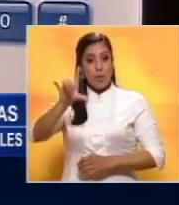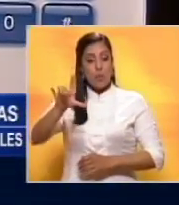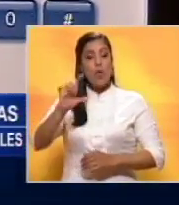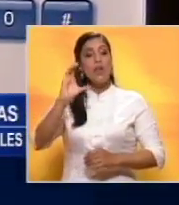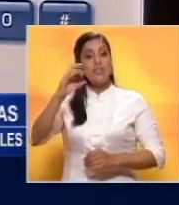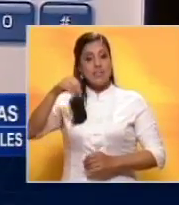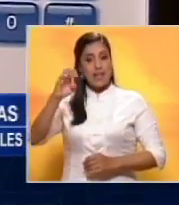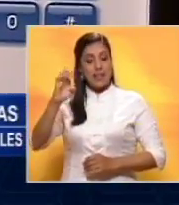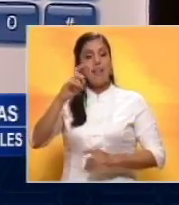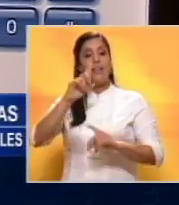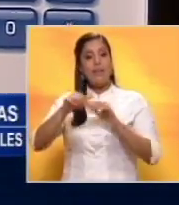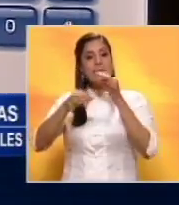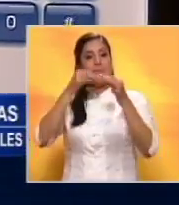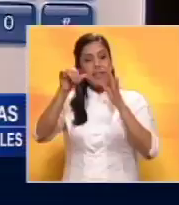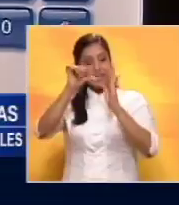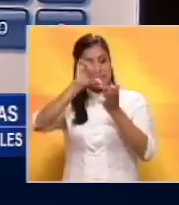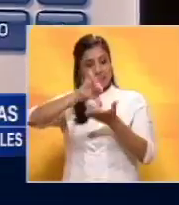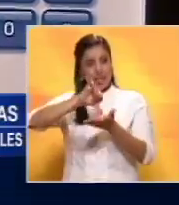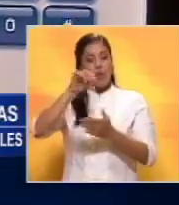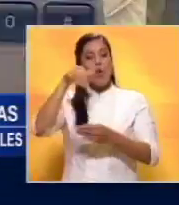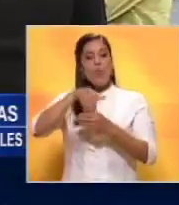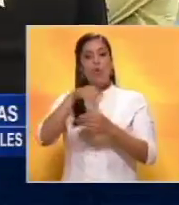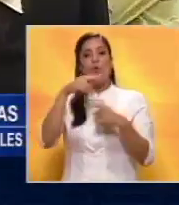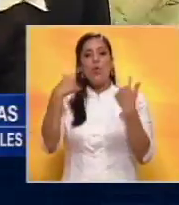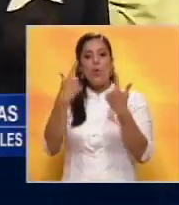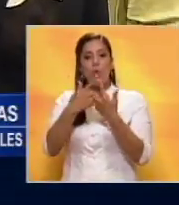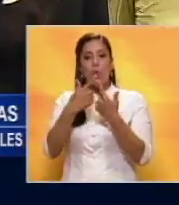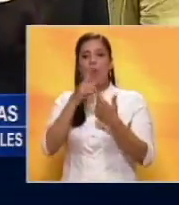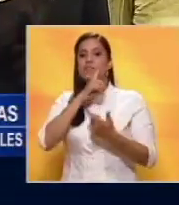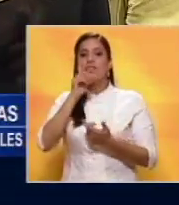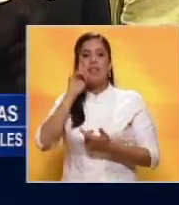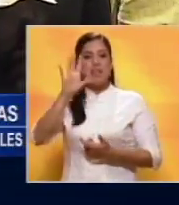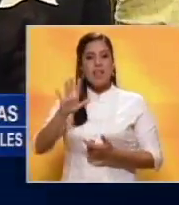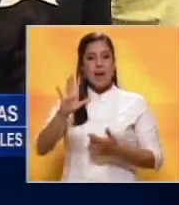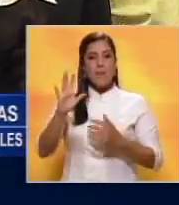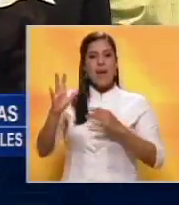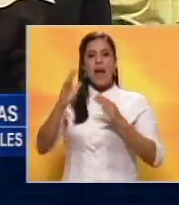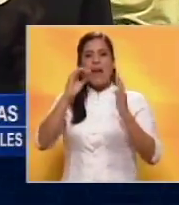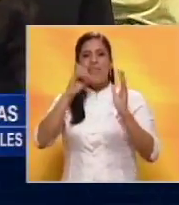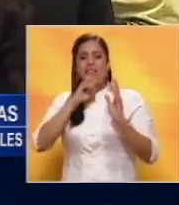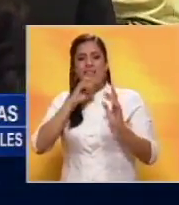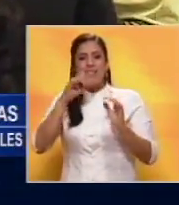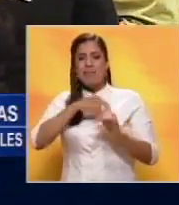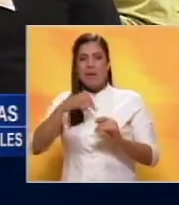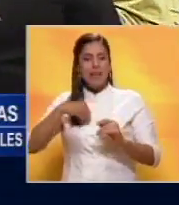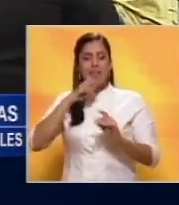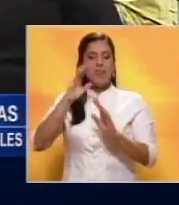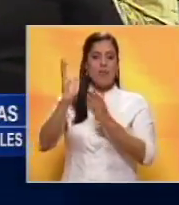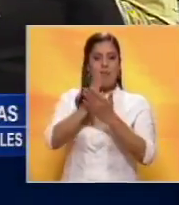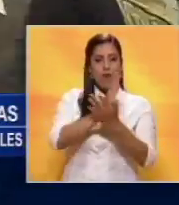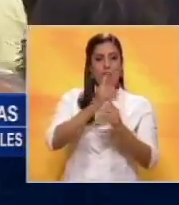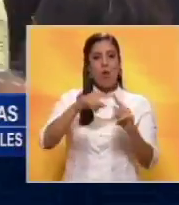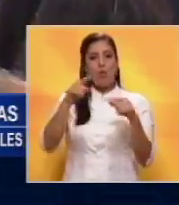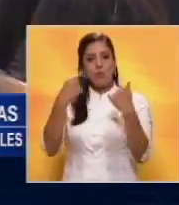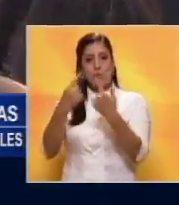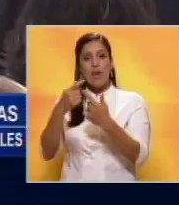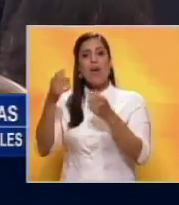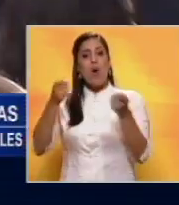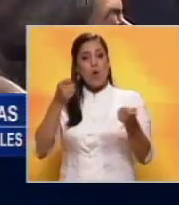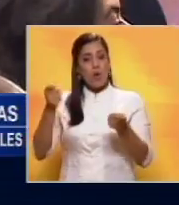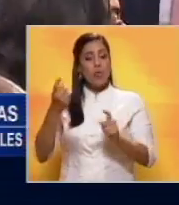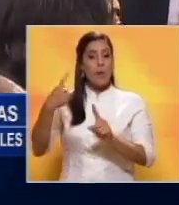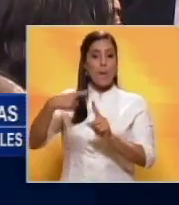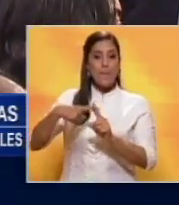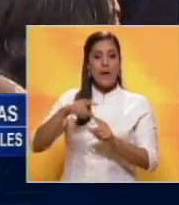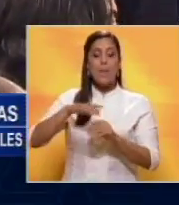el CNE identificó centros de votación ubicados en zonas que consideran álgidas e inseguras. Por ello, advirtió que se tomarán